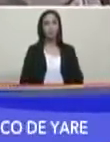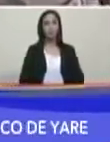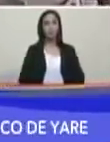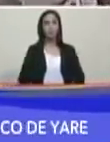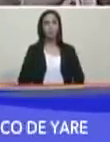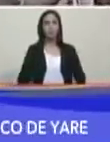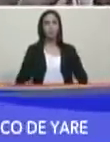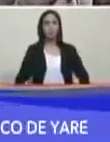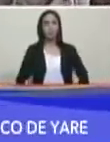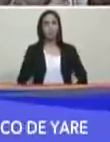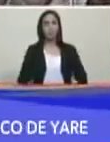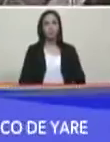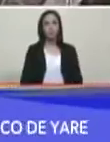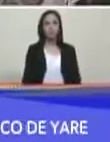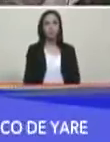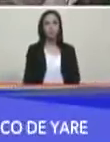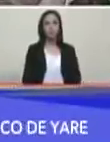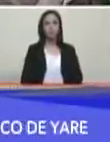Así es.